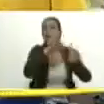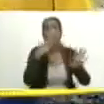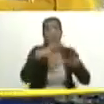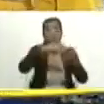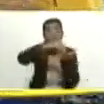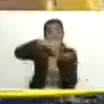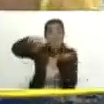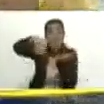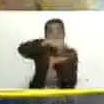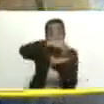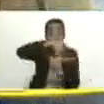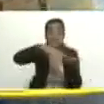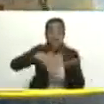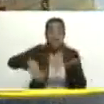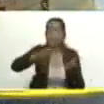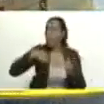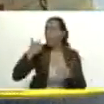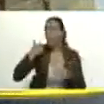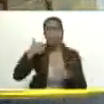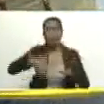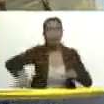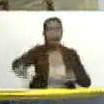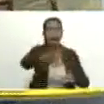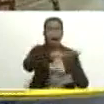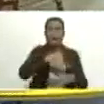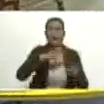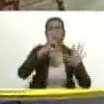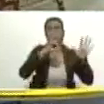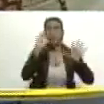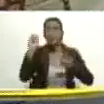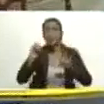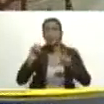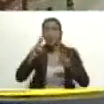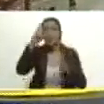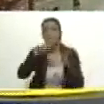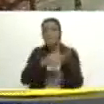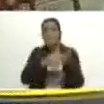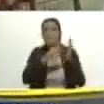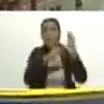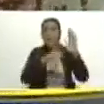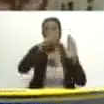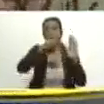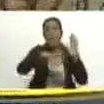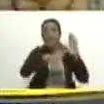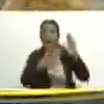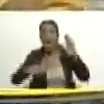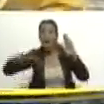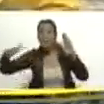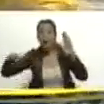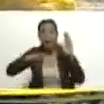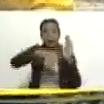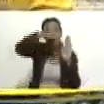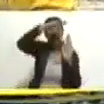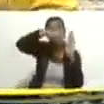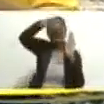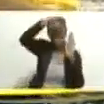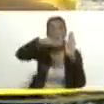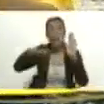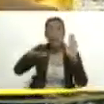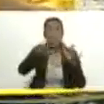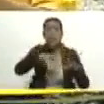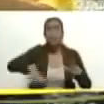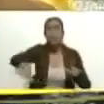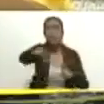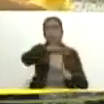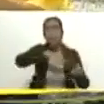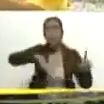café se siembra de cualquier altura, por lo menos de los 800 metros hasta los 2000 metros, pero una planta apta para café, lo